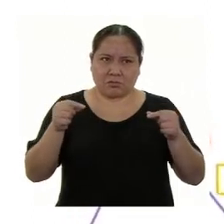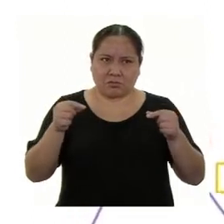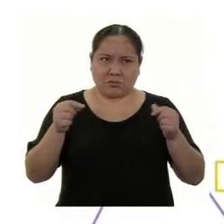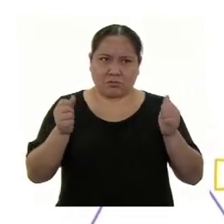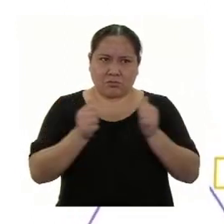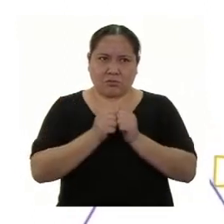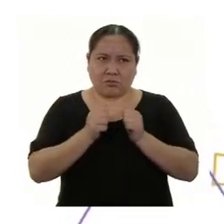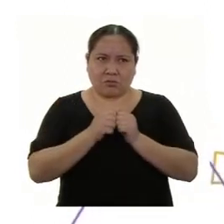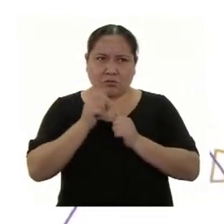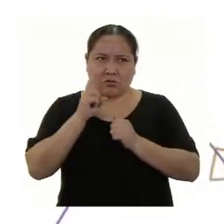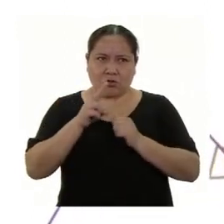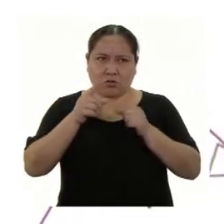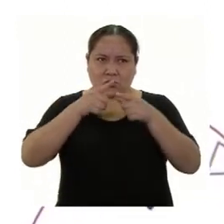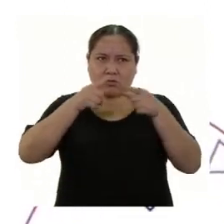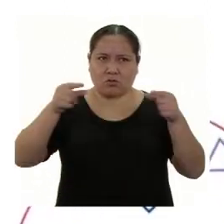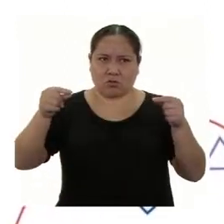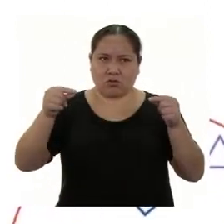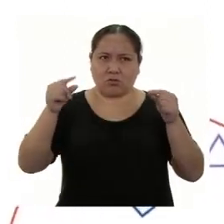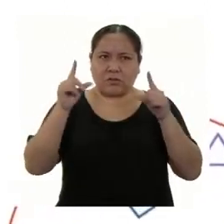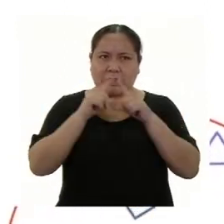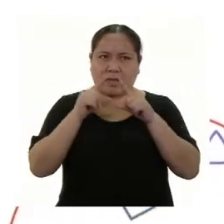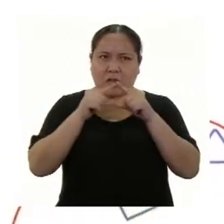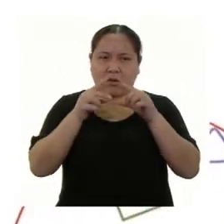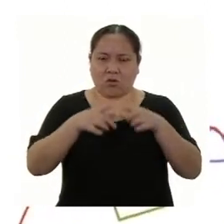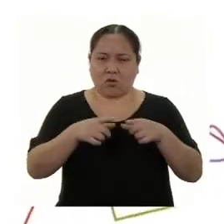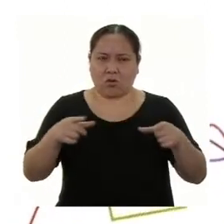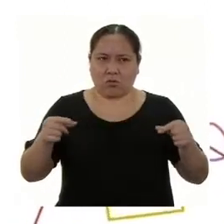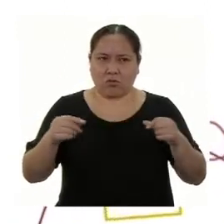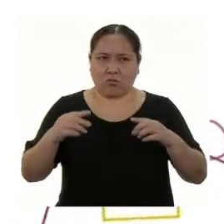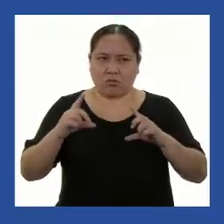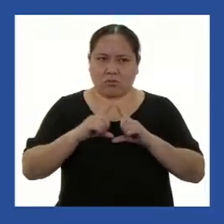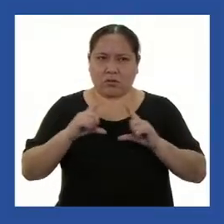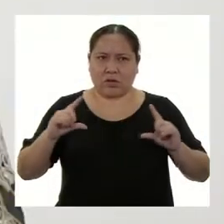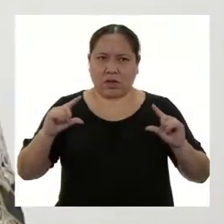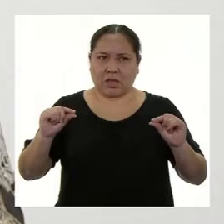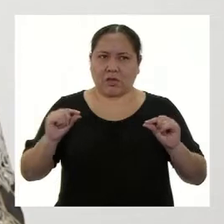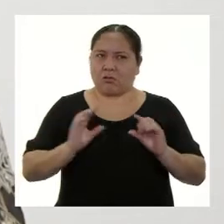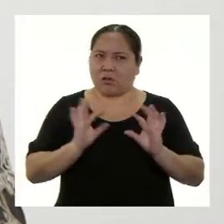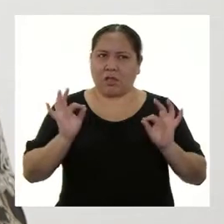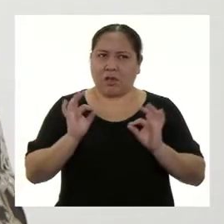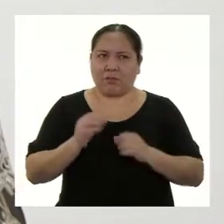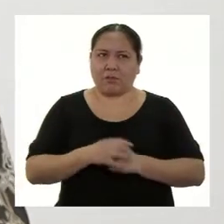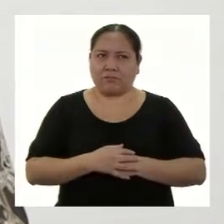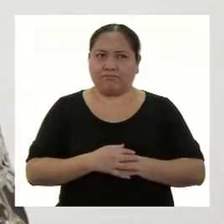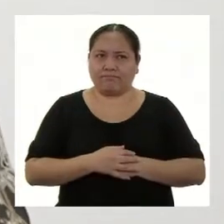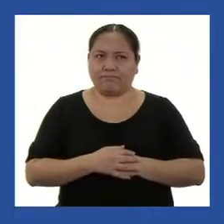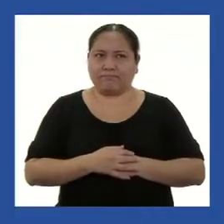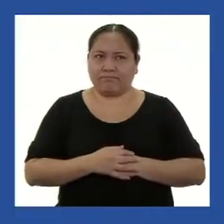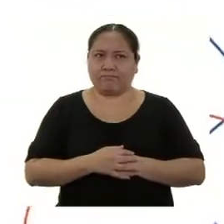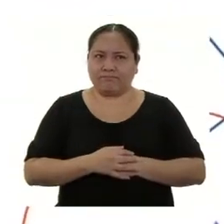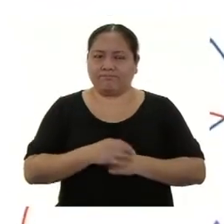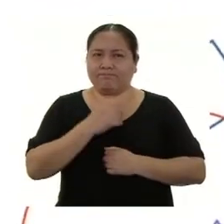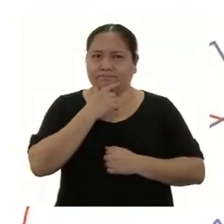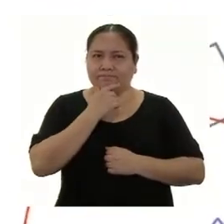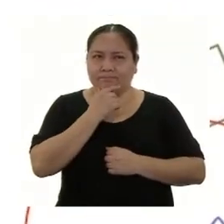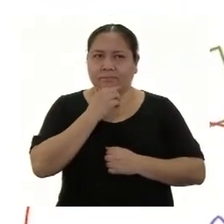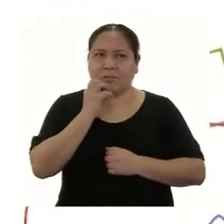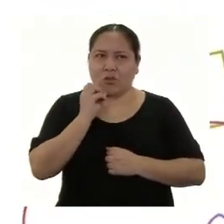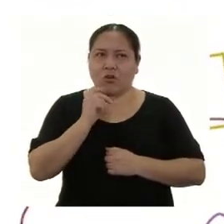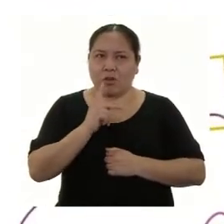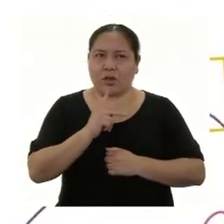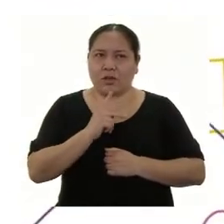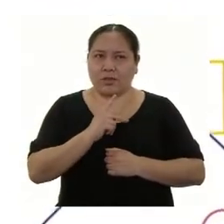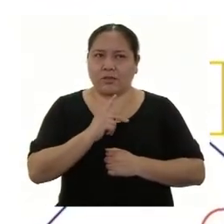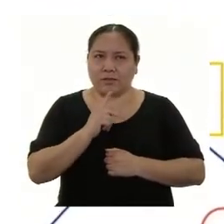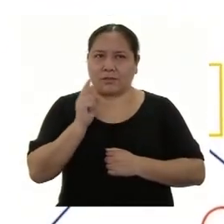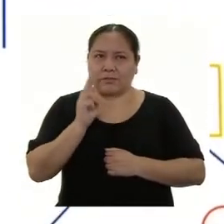compuesta, formada por un prisma triangular y un prisma de base rectangular. Ya. ¿Y ahora,